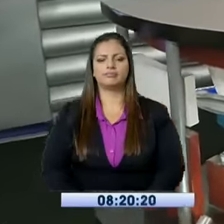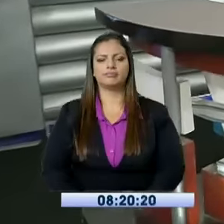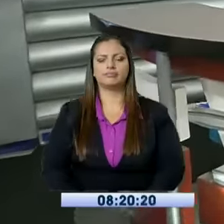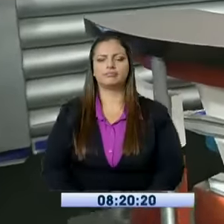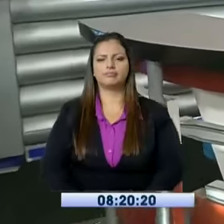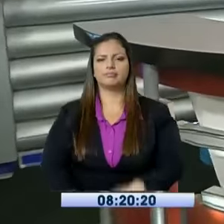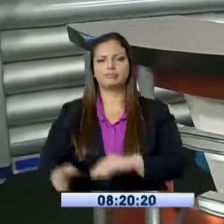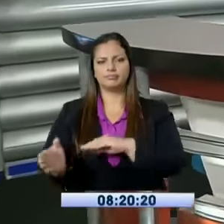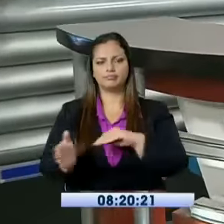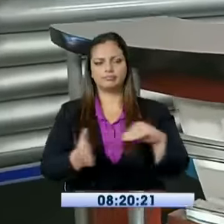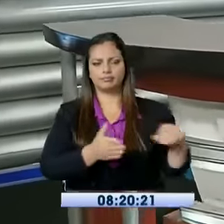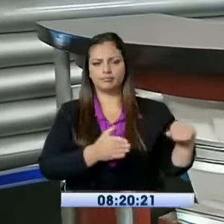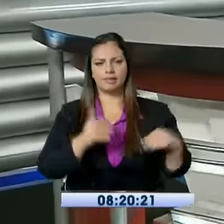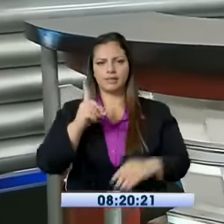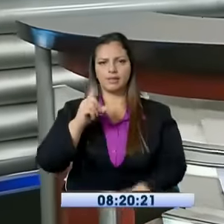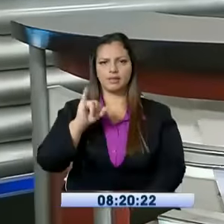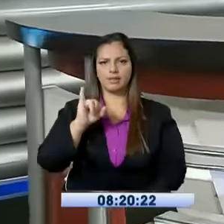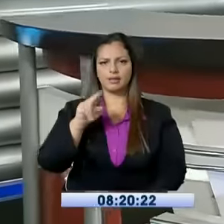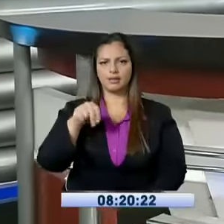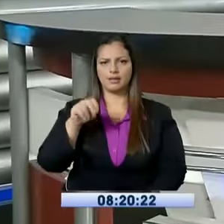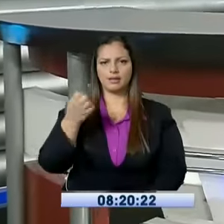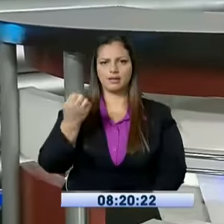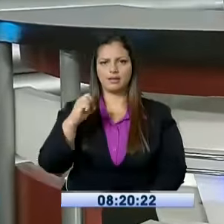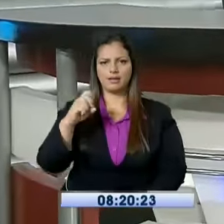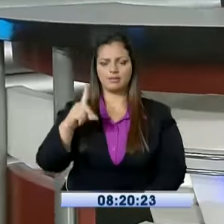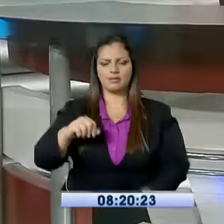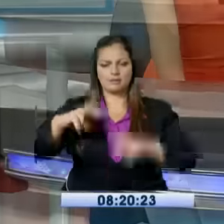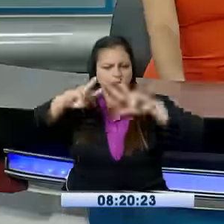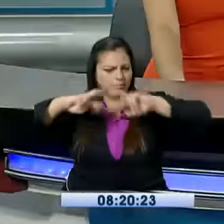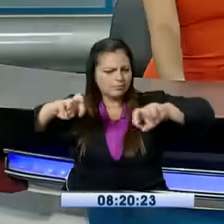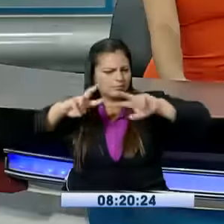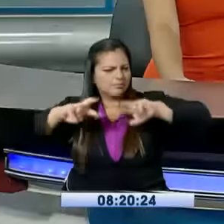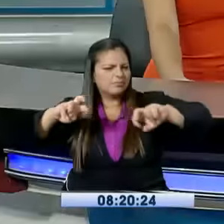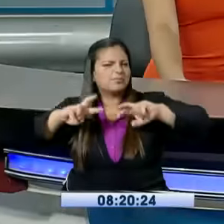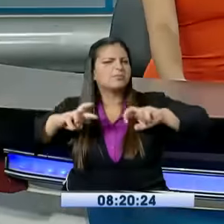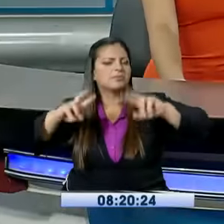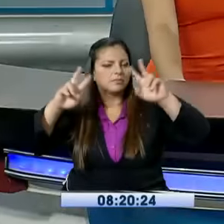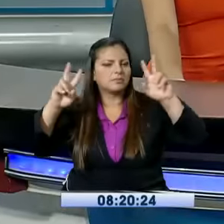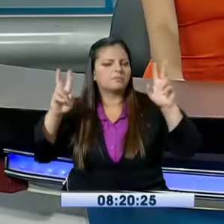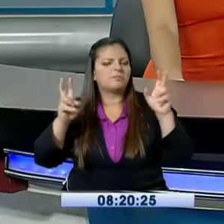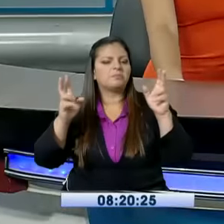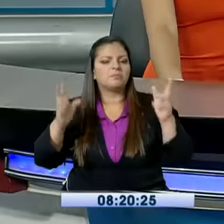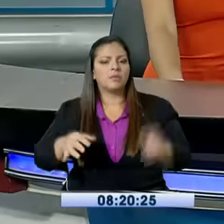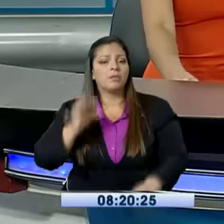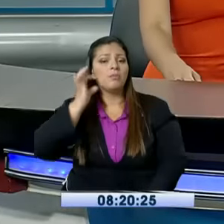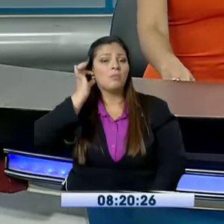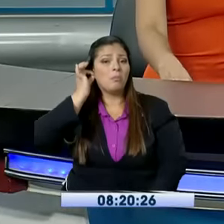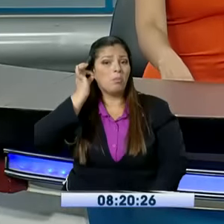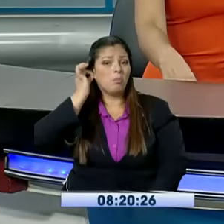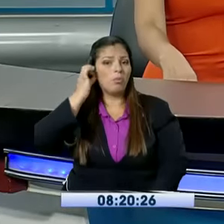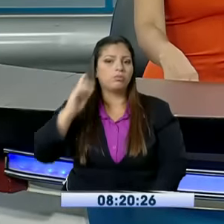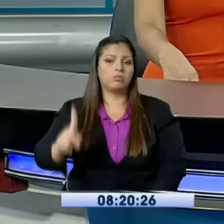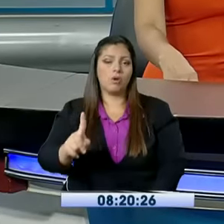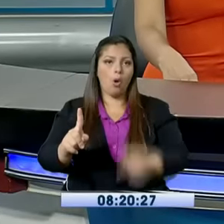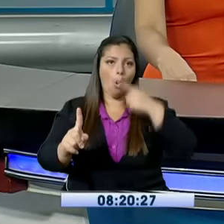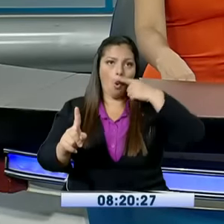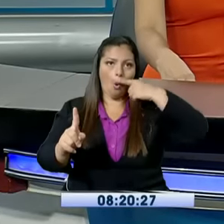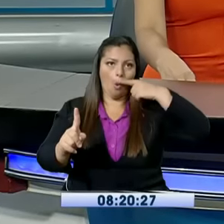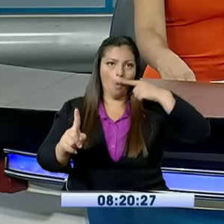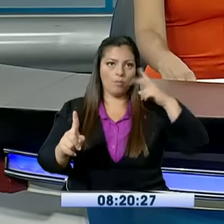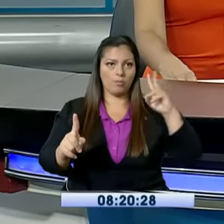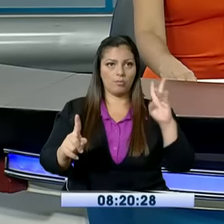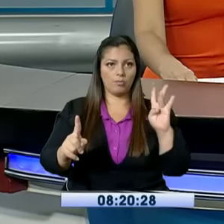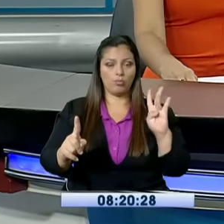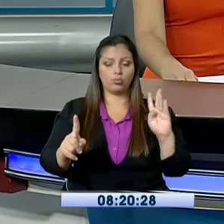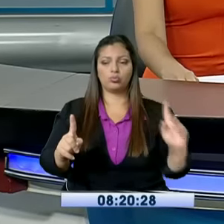Y la DINASED investiga el crimen de una mujer que fue apuñalada por su conviviente, que luego se ahorcó en el noroeste de Guayaquil. Según